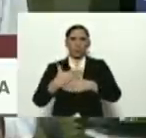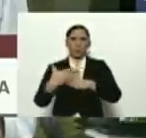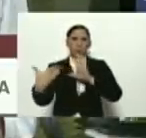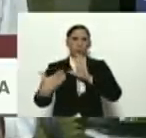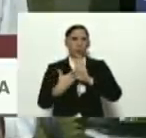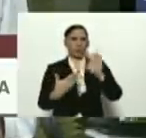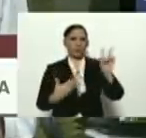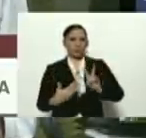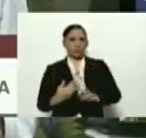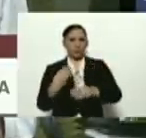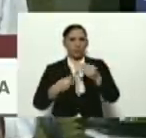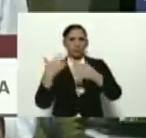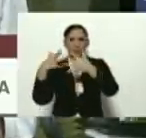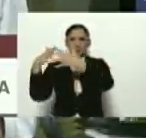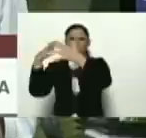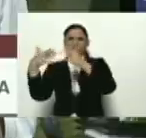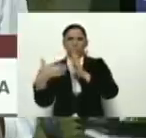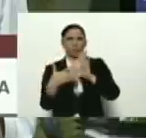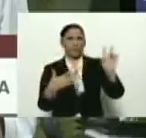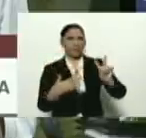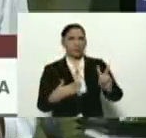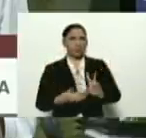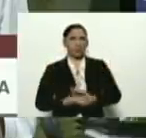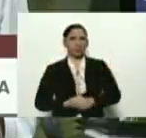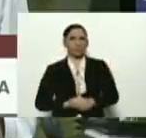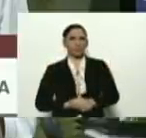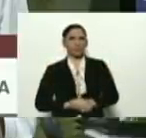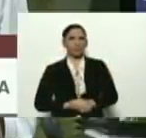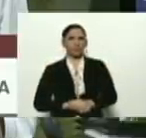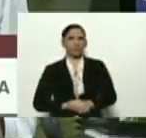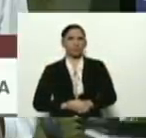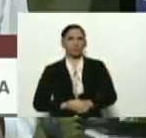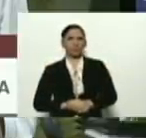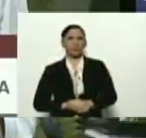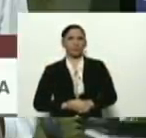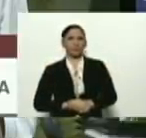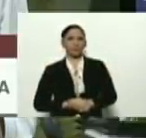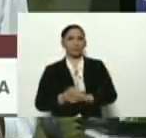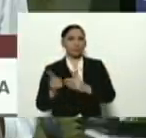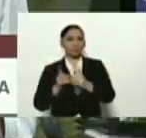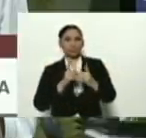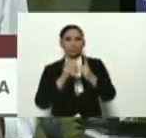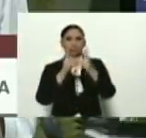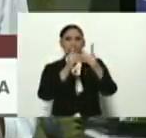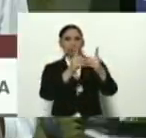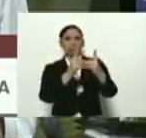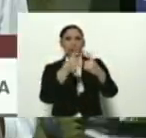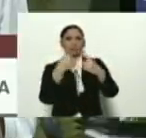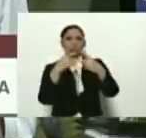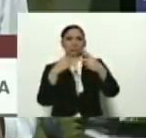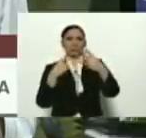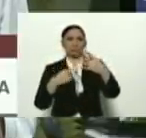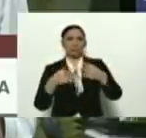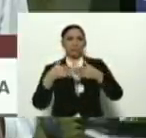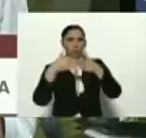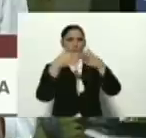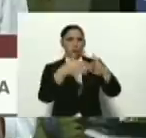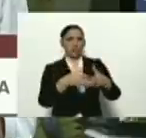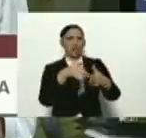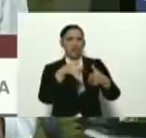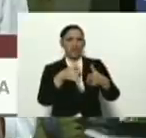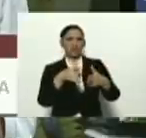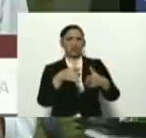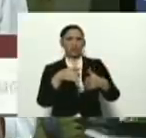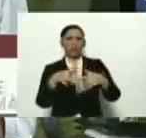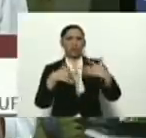unilateralmente aplica el gobierno de los Estados Unidos contra Venezuela. La persecución de buques mercantes constituye un acto de